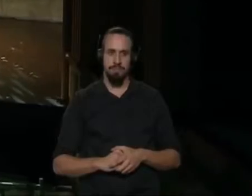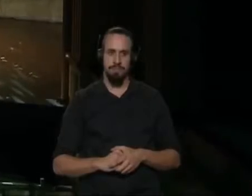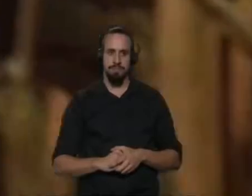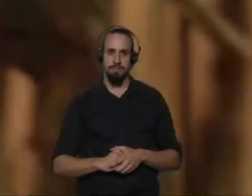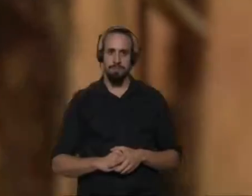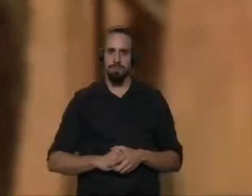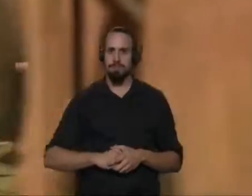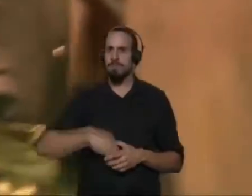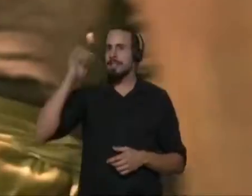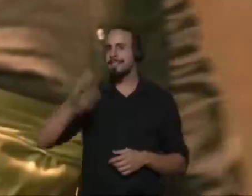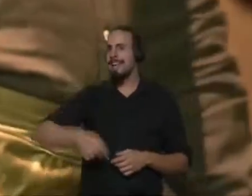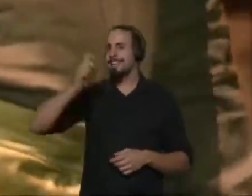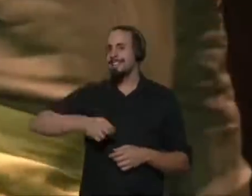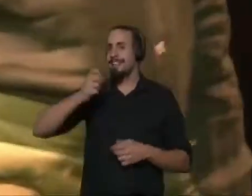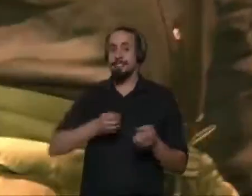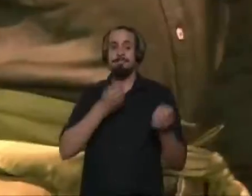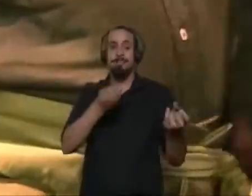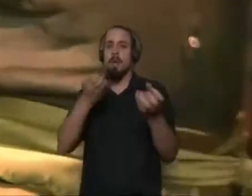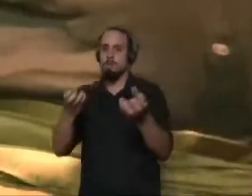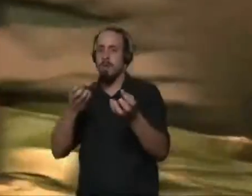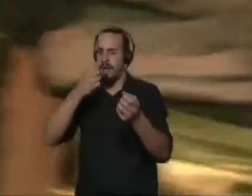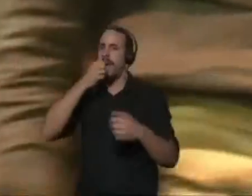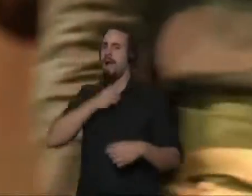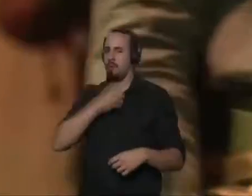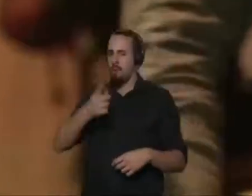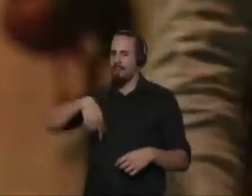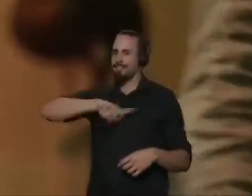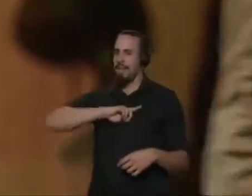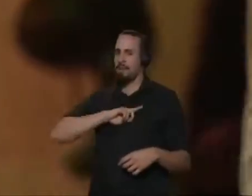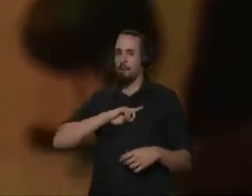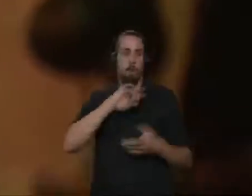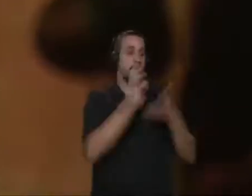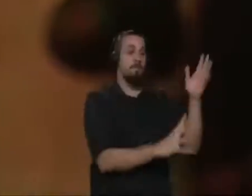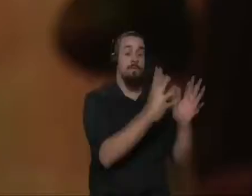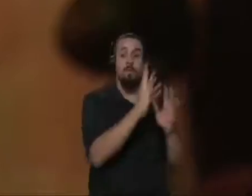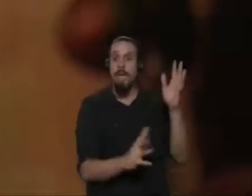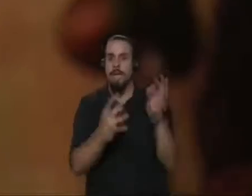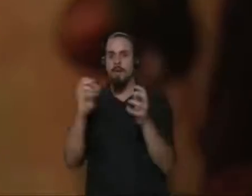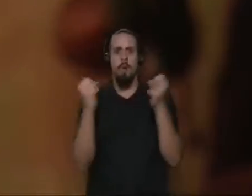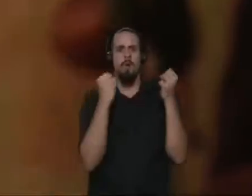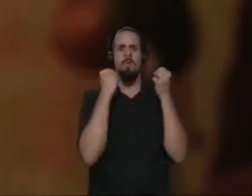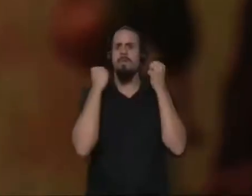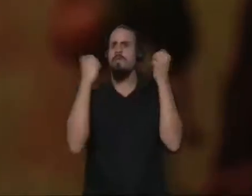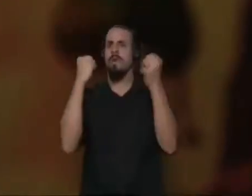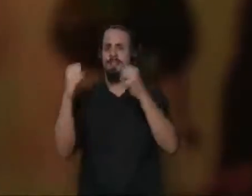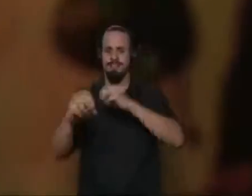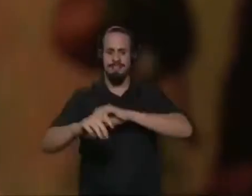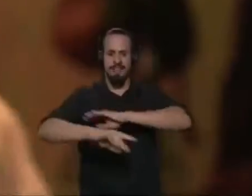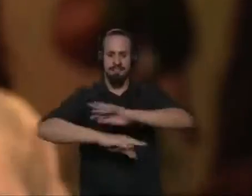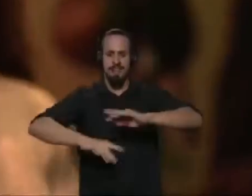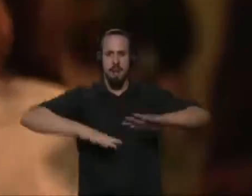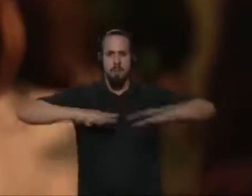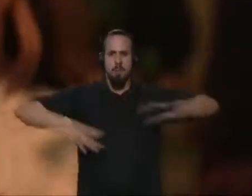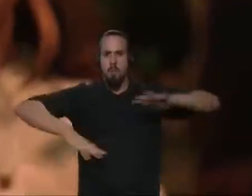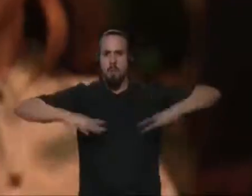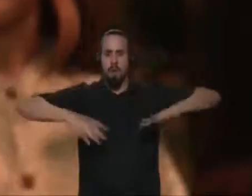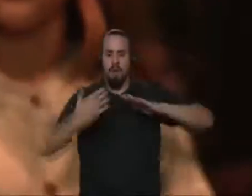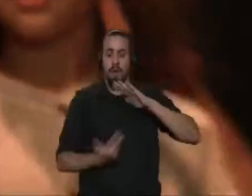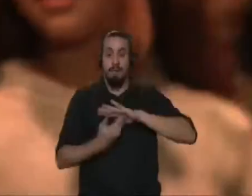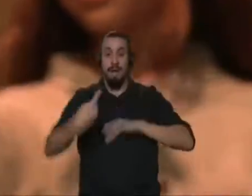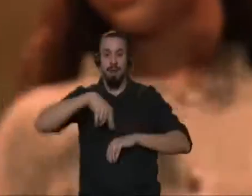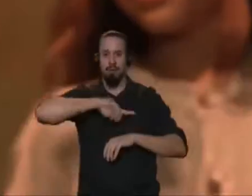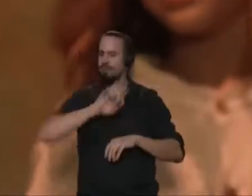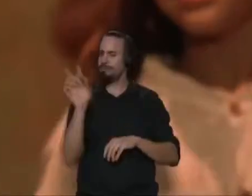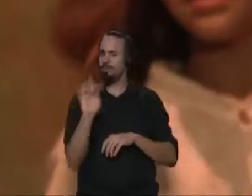Se dice muchas veces que aguantamos, que no pueden el fuego ni la fuerza enorme de la tierra detenernos, que